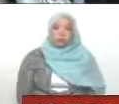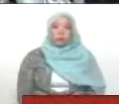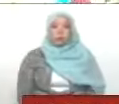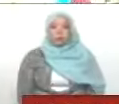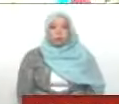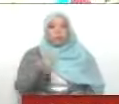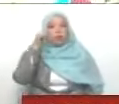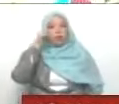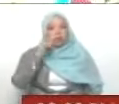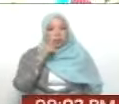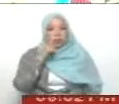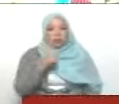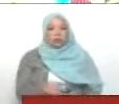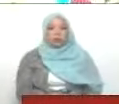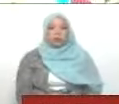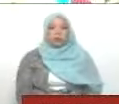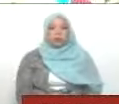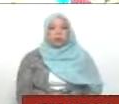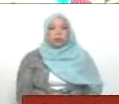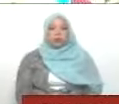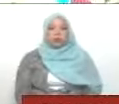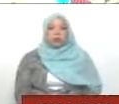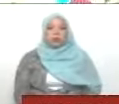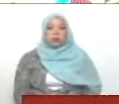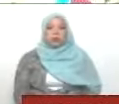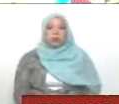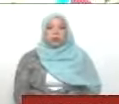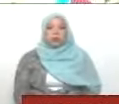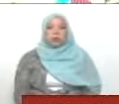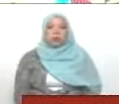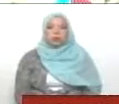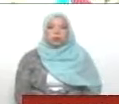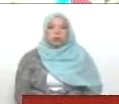El sábado yo tuve, bueno, toda la semana